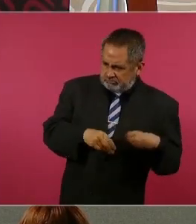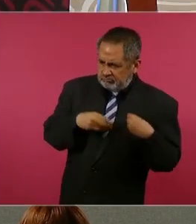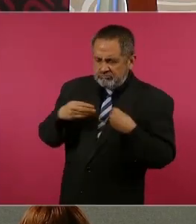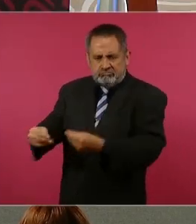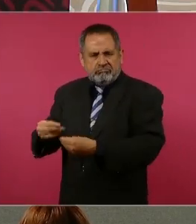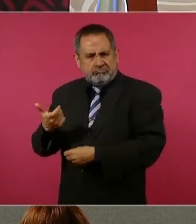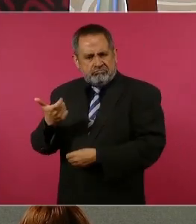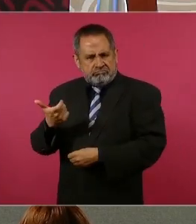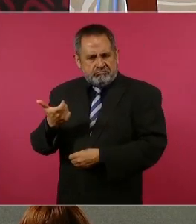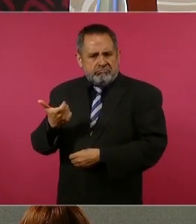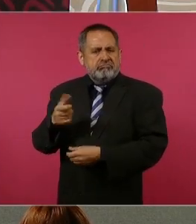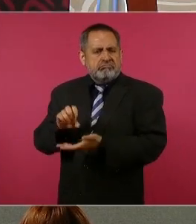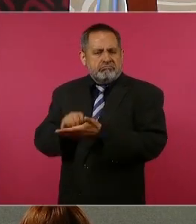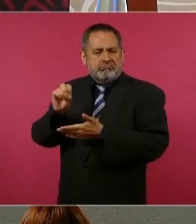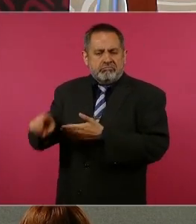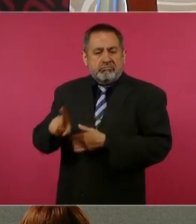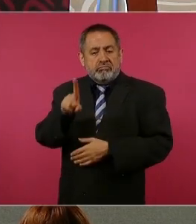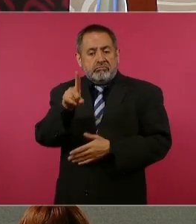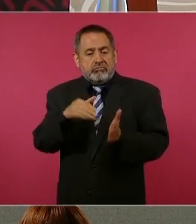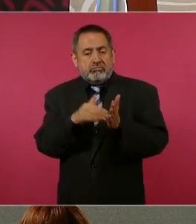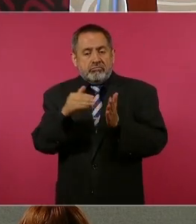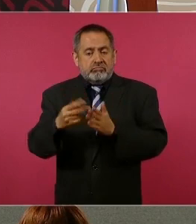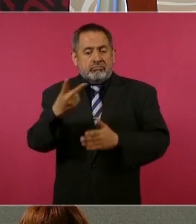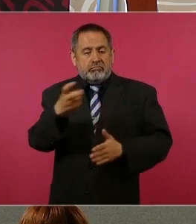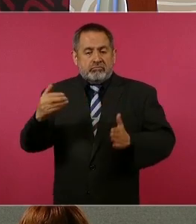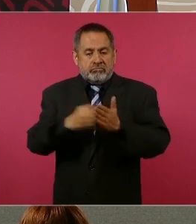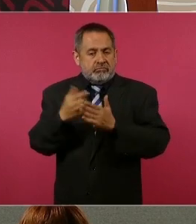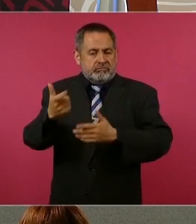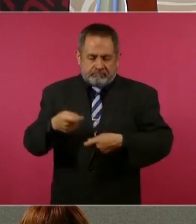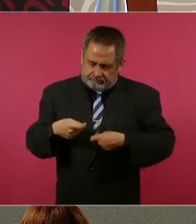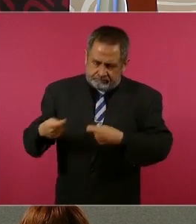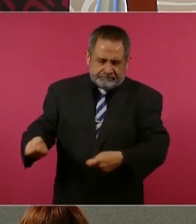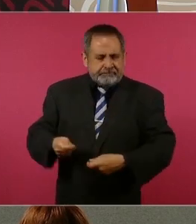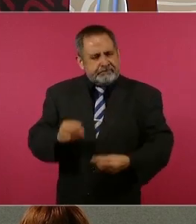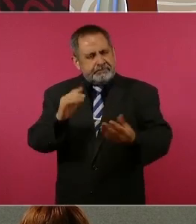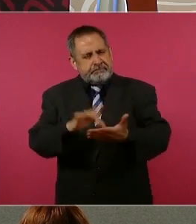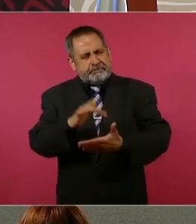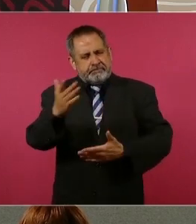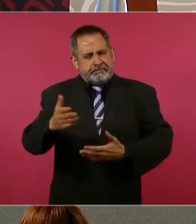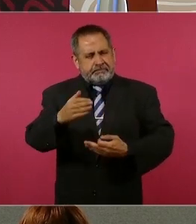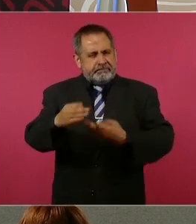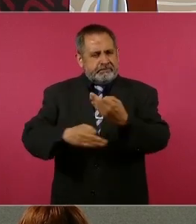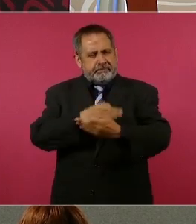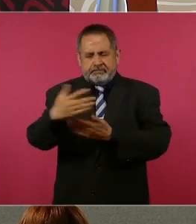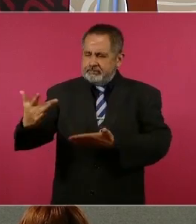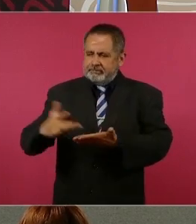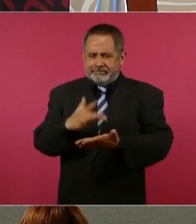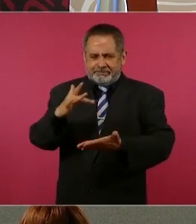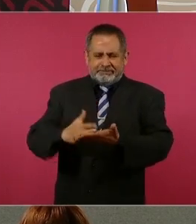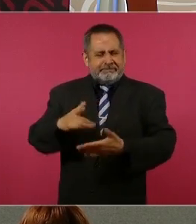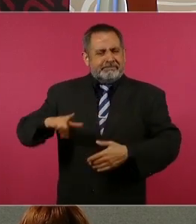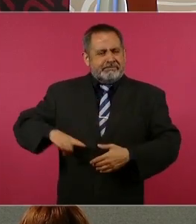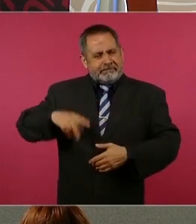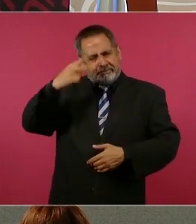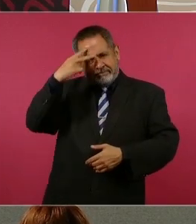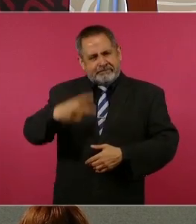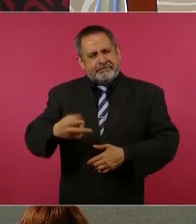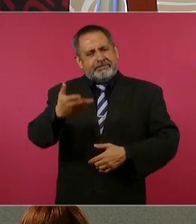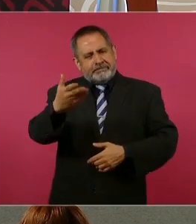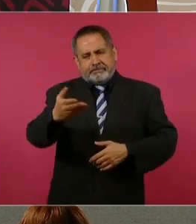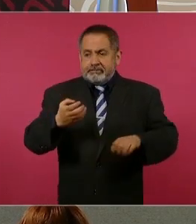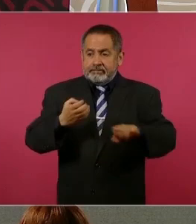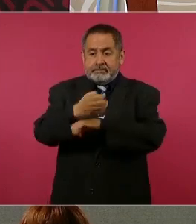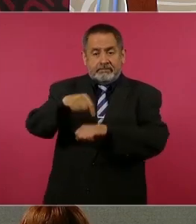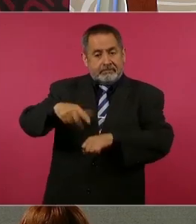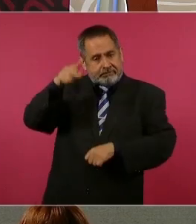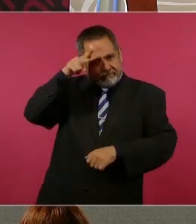la aportación de 1,200,000 pesos. Muchísimas gracias por todo el apoyo del Gobierno de México al